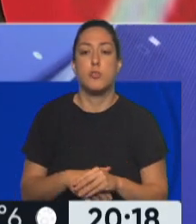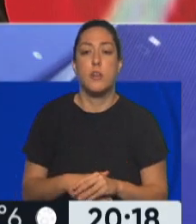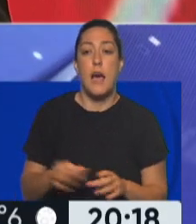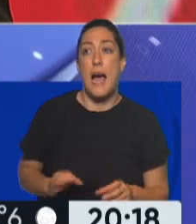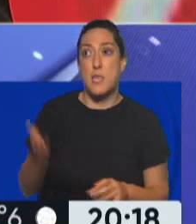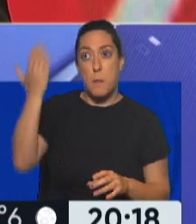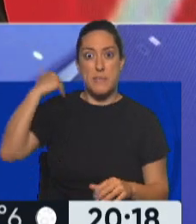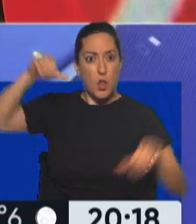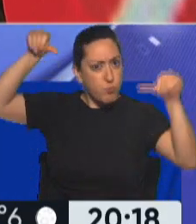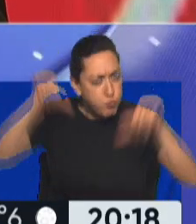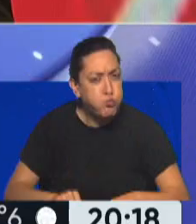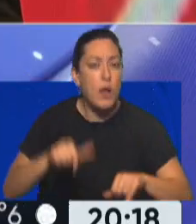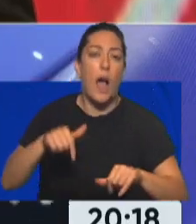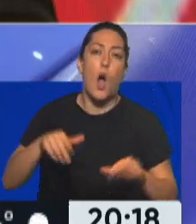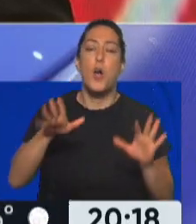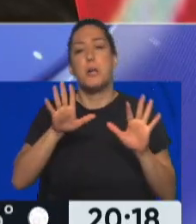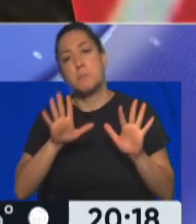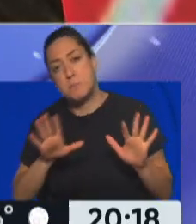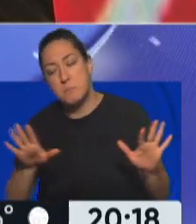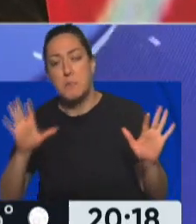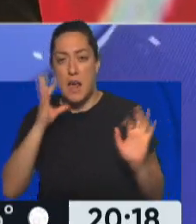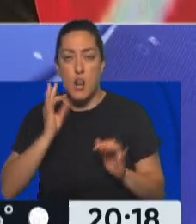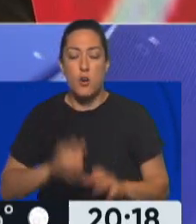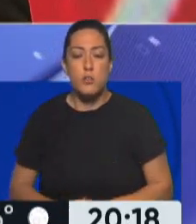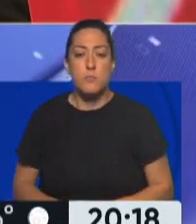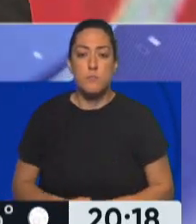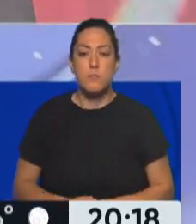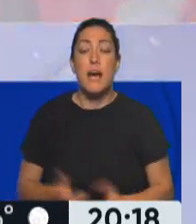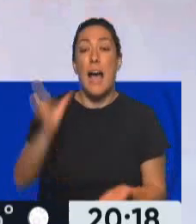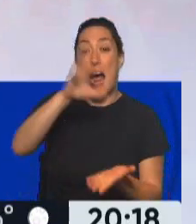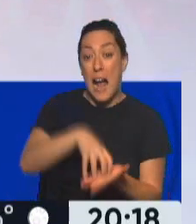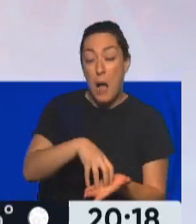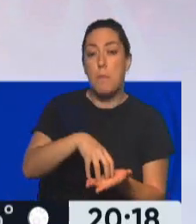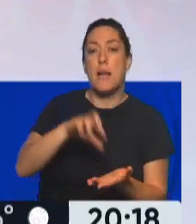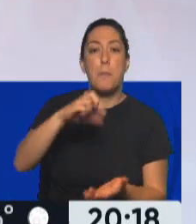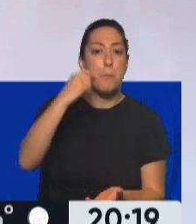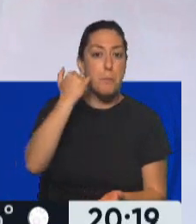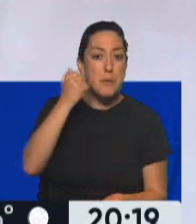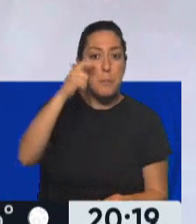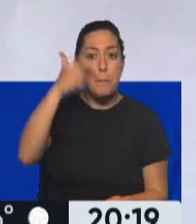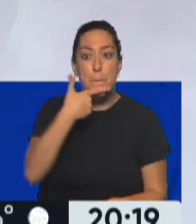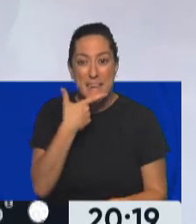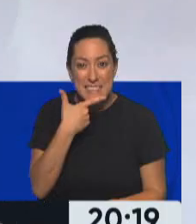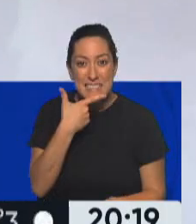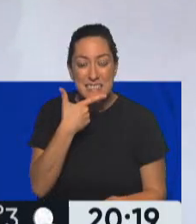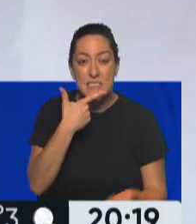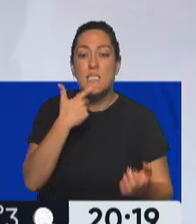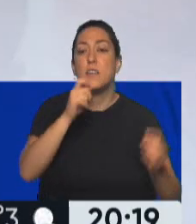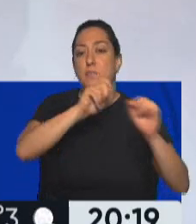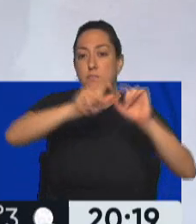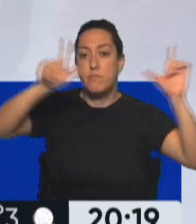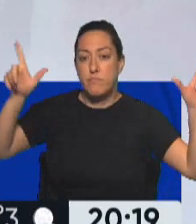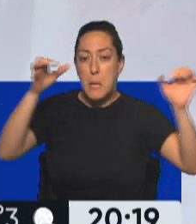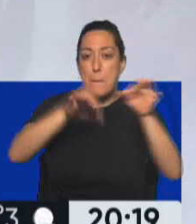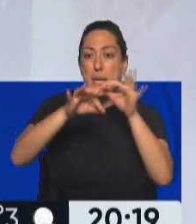año anterior. Un informe reciente de la Cámara Argentina de Mediana Empresa reveló cuánto cayeron las ventas este